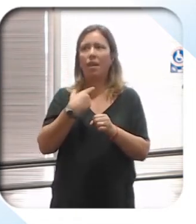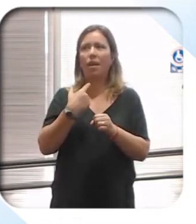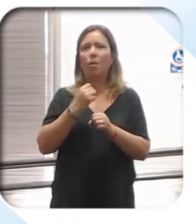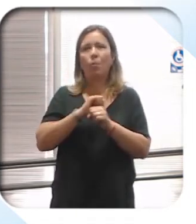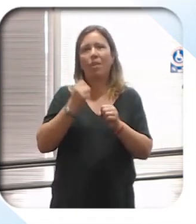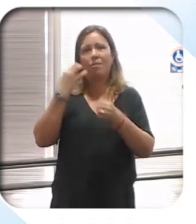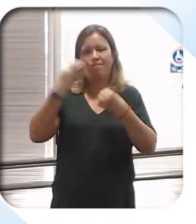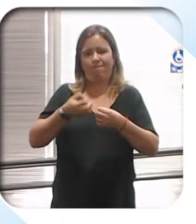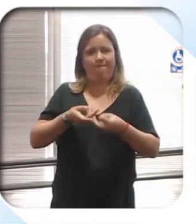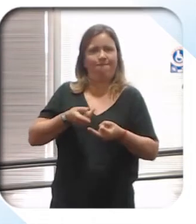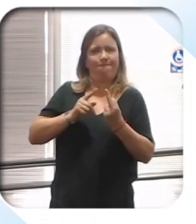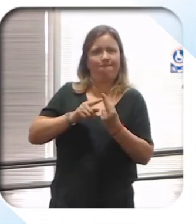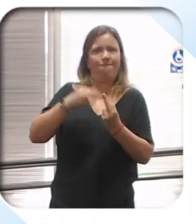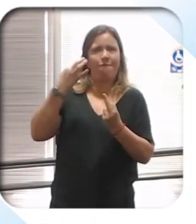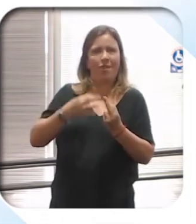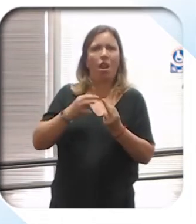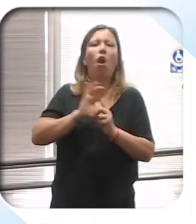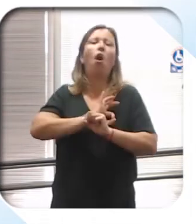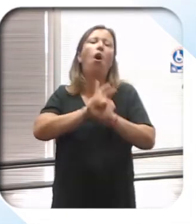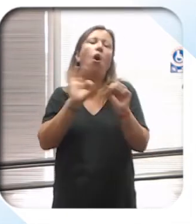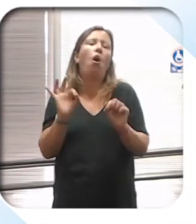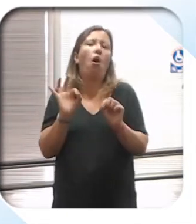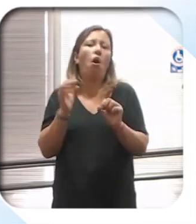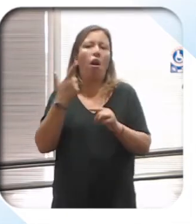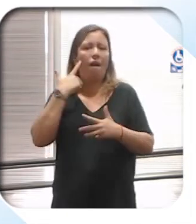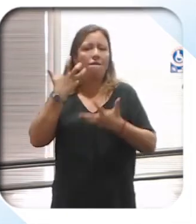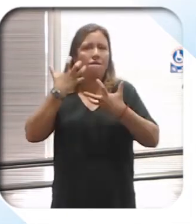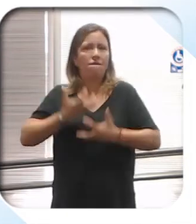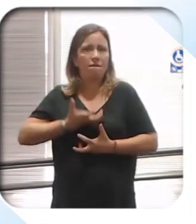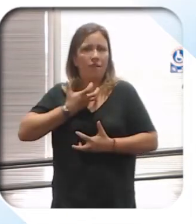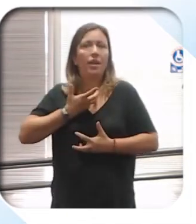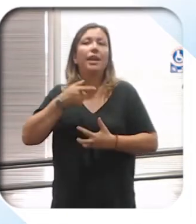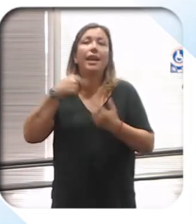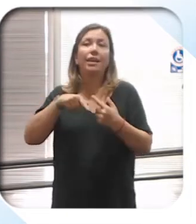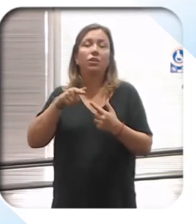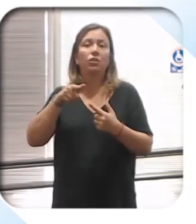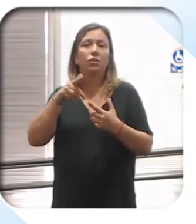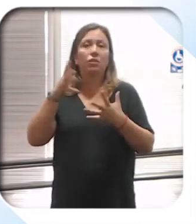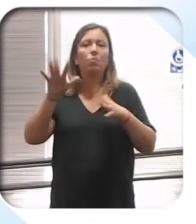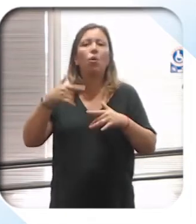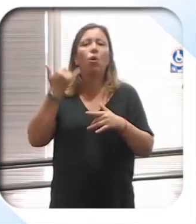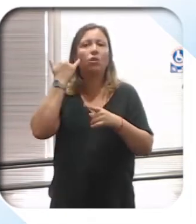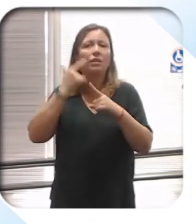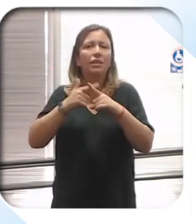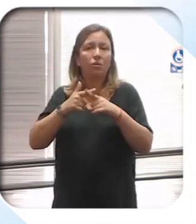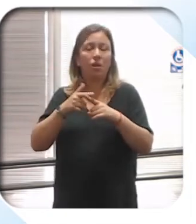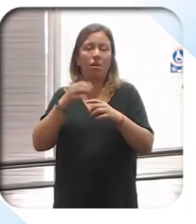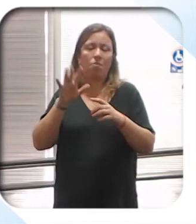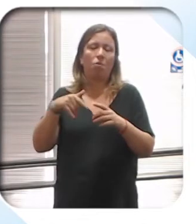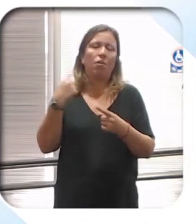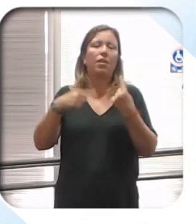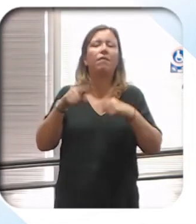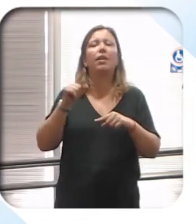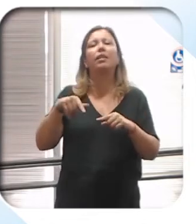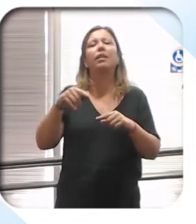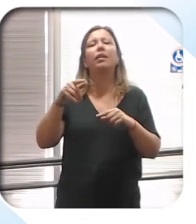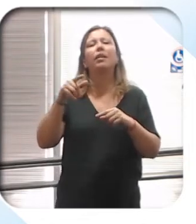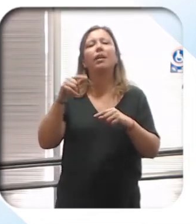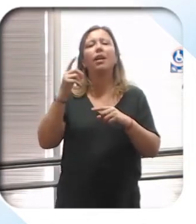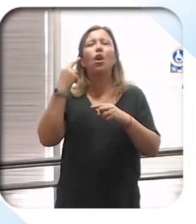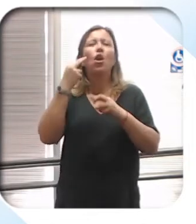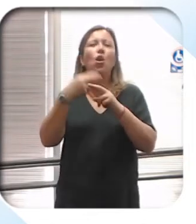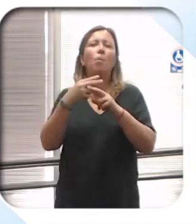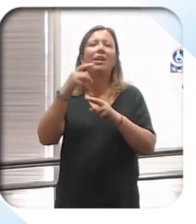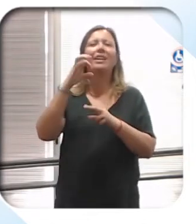erección o la etapa de excitación. La serotonina, que es un neurotransmisor que todo el mundo habrá oído por ahí